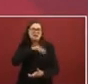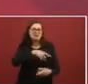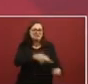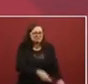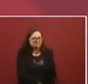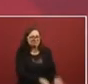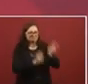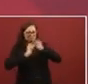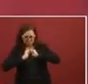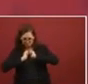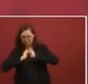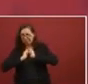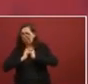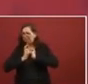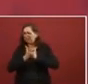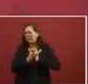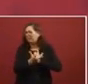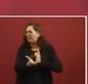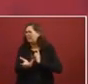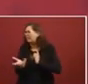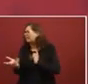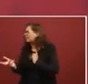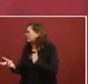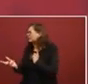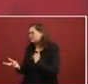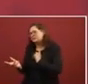problema de la inseguridad pública.